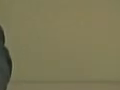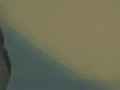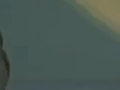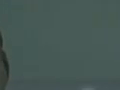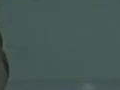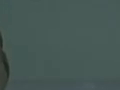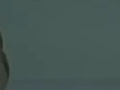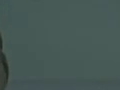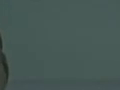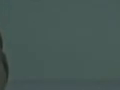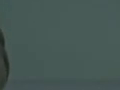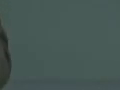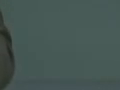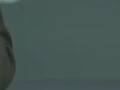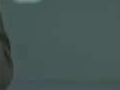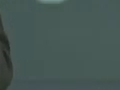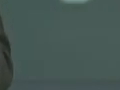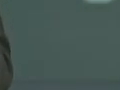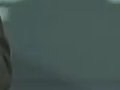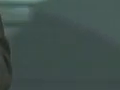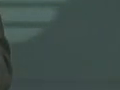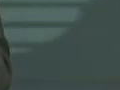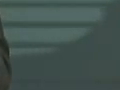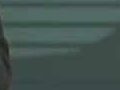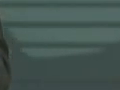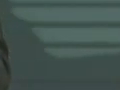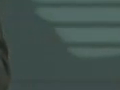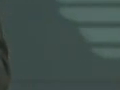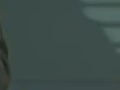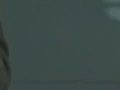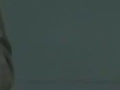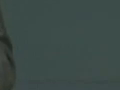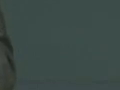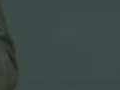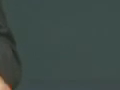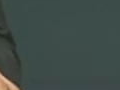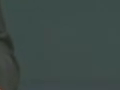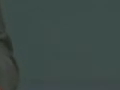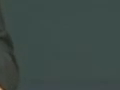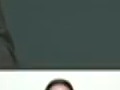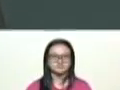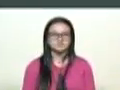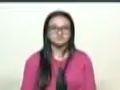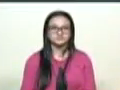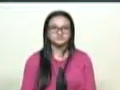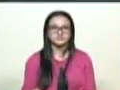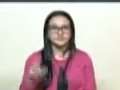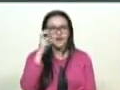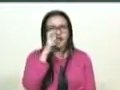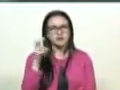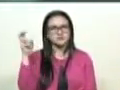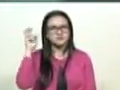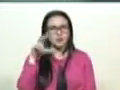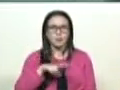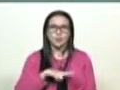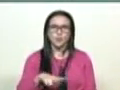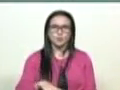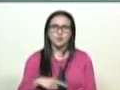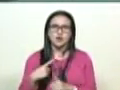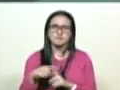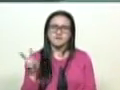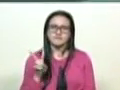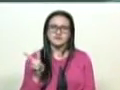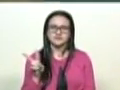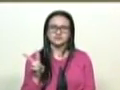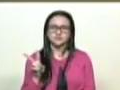Una de la tarde con 15 minutos. Hace pocos minutos veíamos cómo se firmaban estos acuerdos entre los cancilleres de Portugal y Venezuela en el Palacio de Miraflores, en el Salón